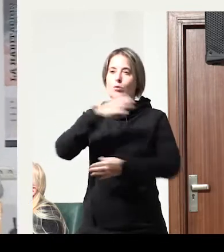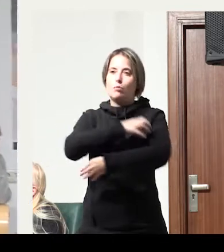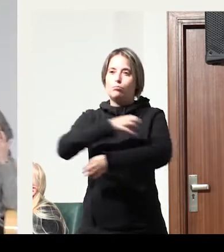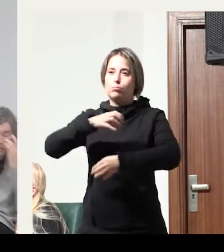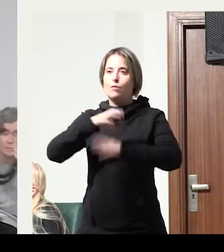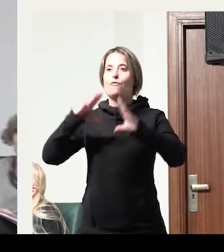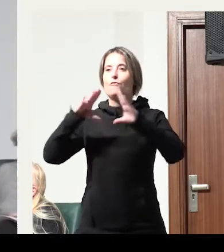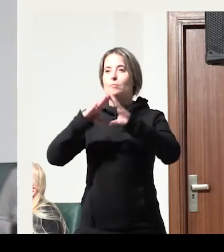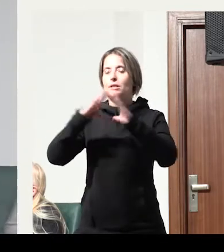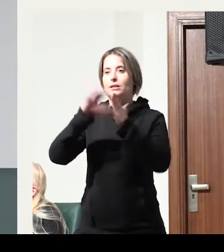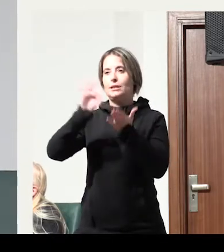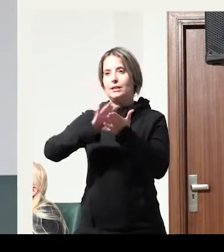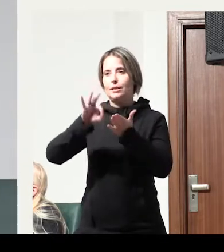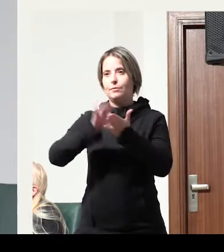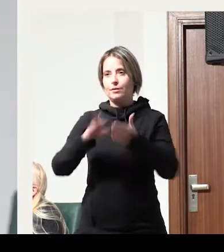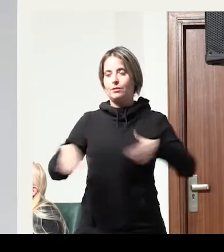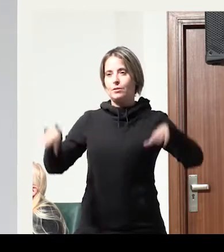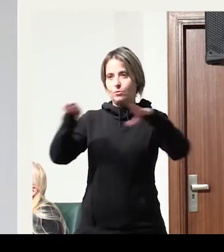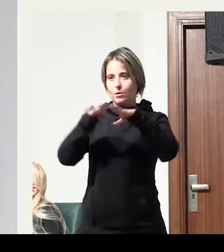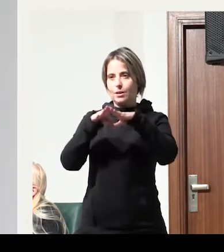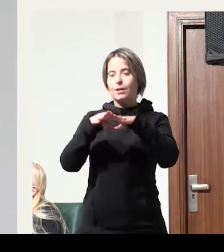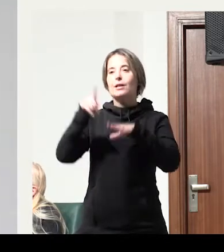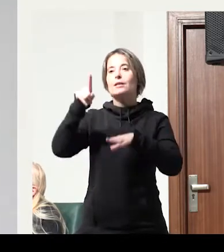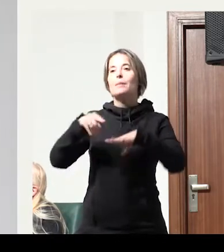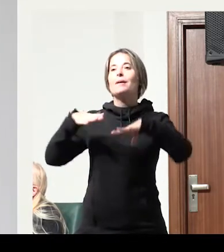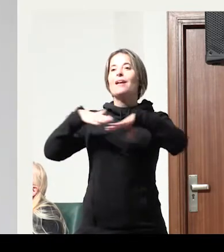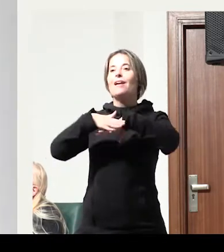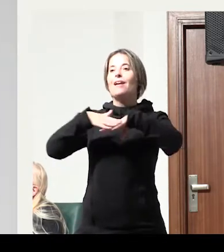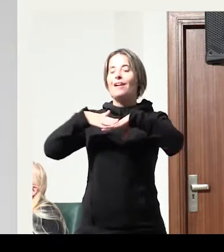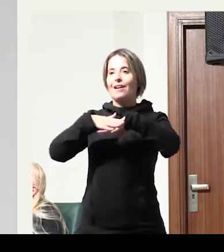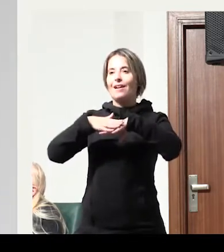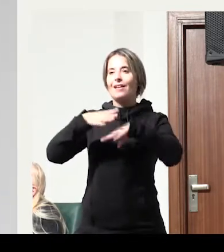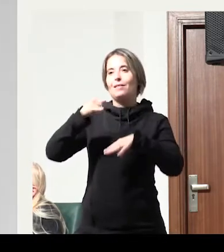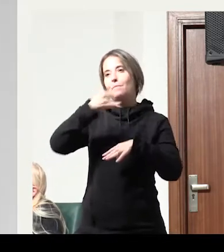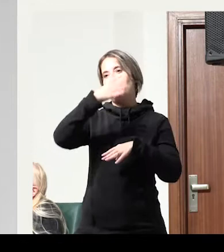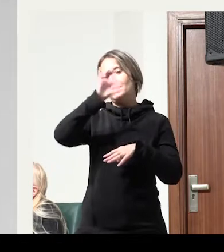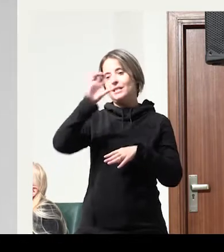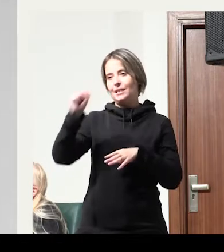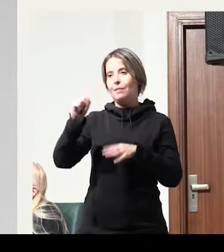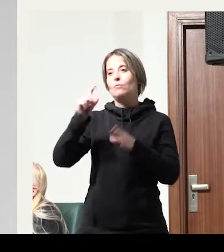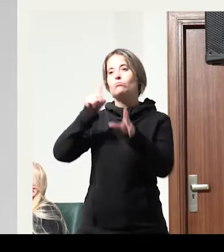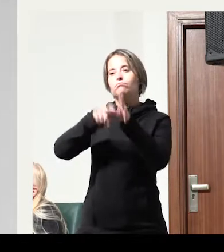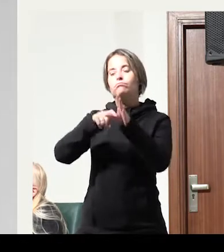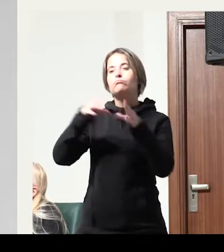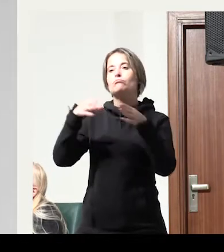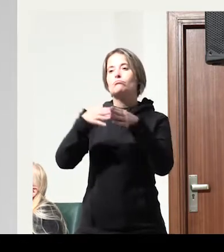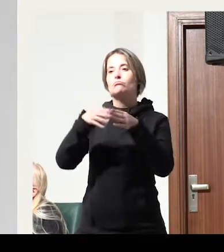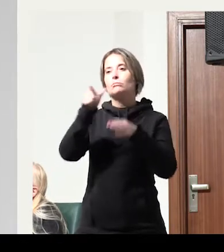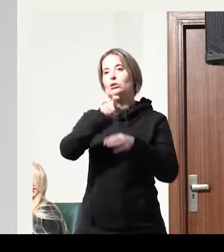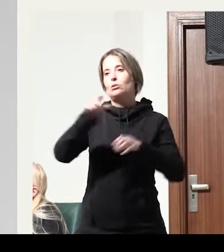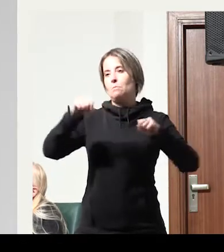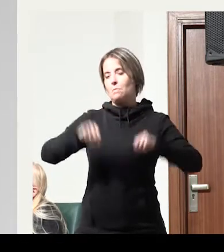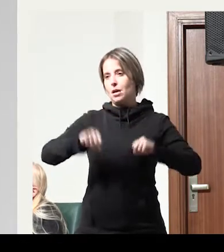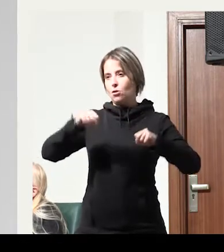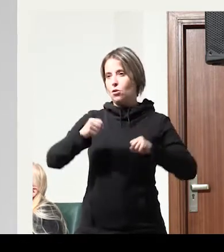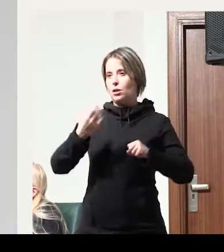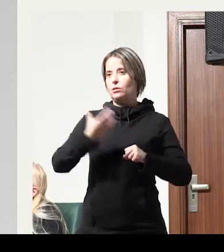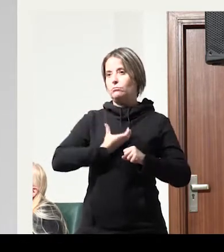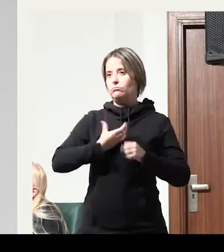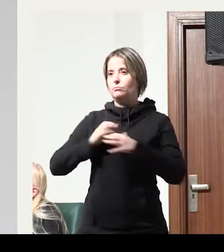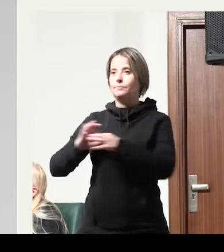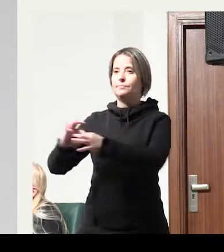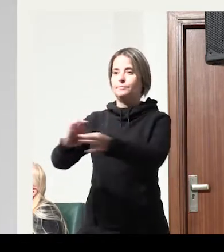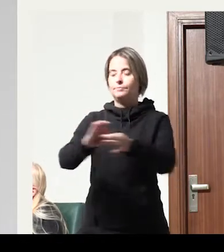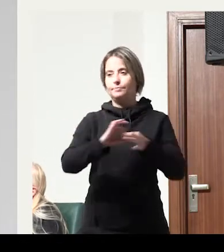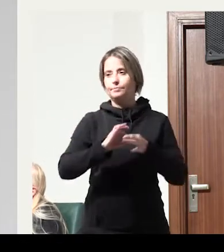Igualdad y de la red VISA, perteneciente a la Asociación de Personas Mayores, ambos del Ayuntamiento de Vitoria-Gasteiz.